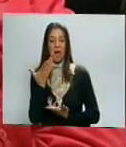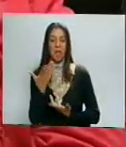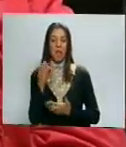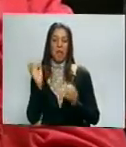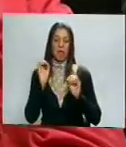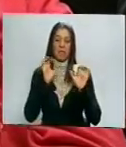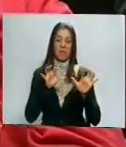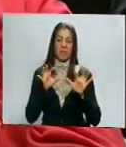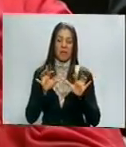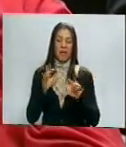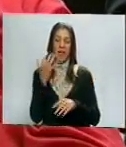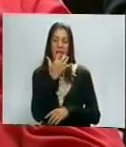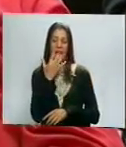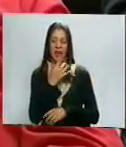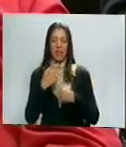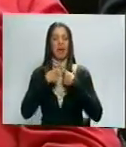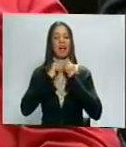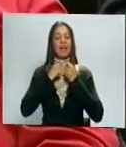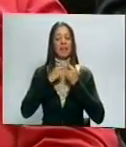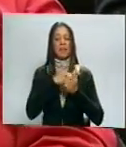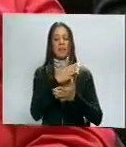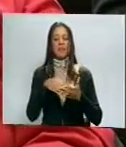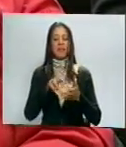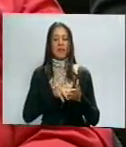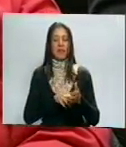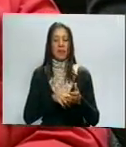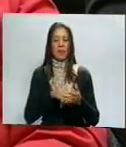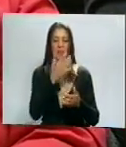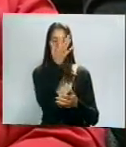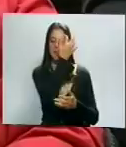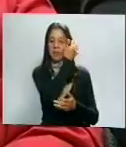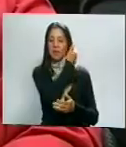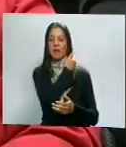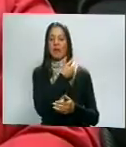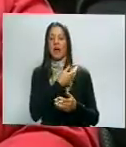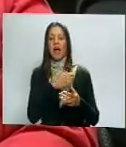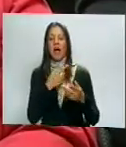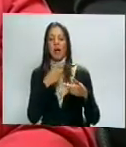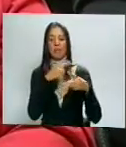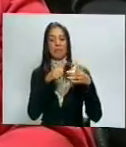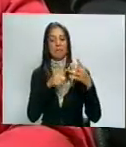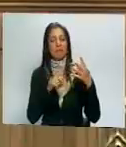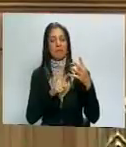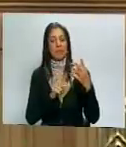Pero da risa. Aristóbulo lo sancionaron. ¿Han sancionado a cuántos compañeros?